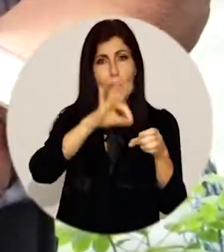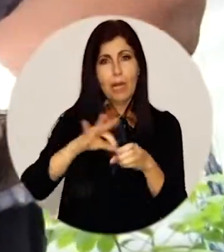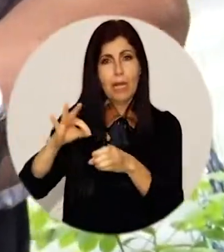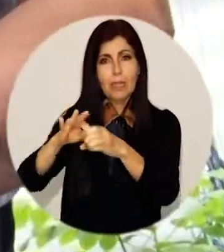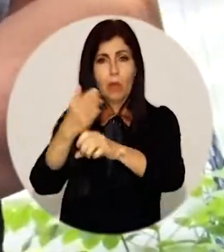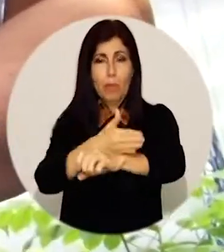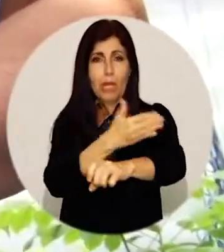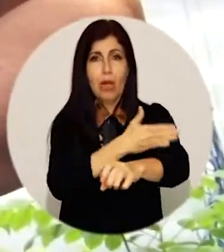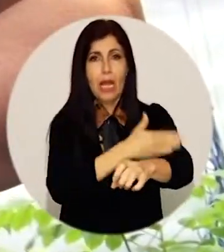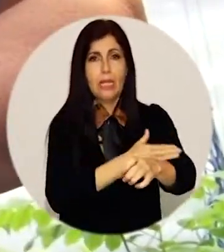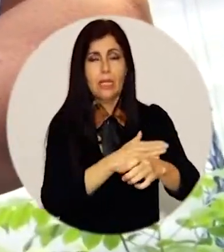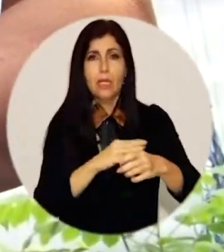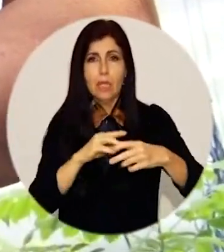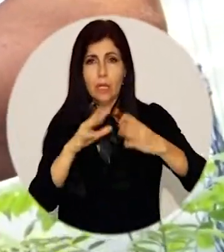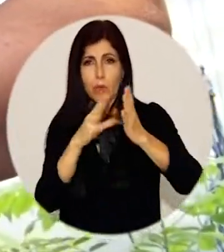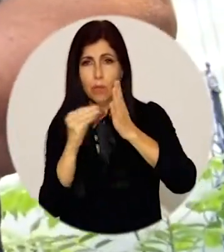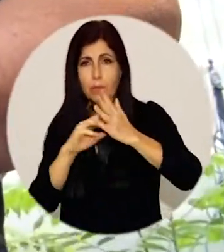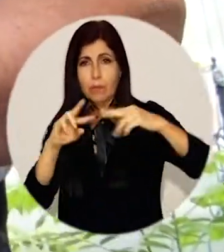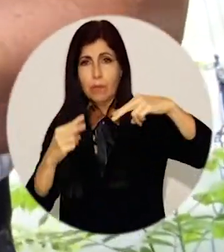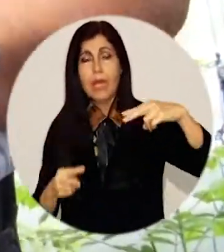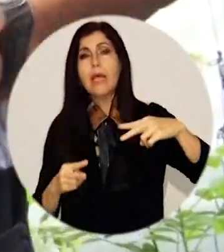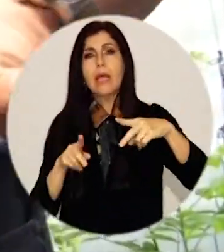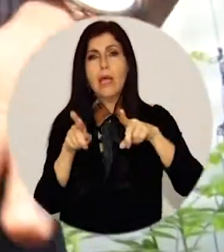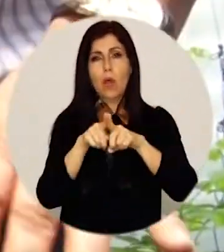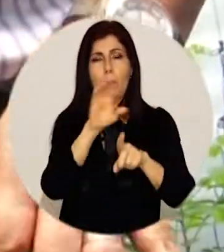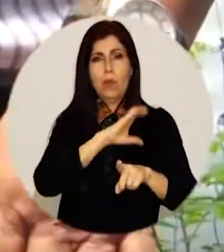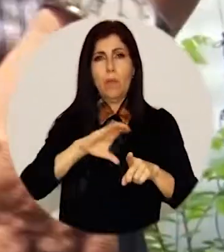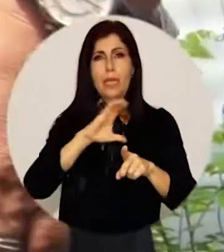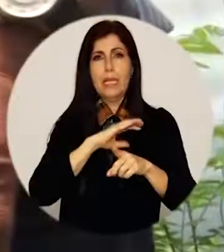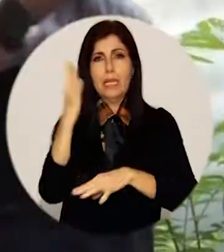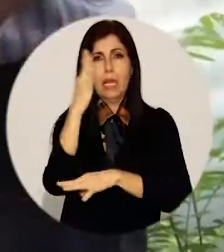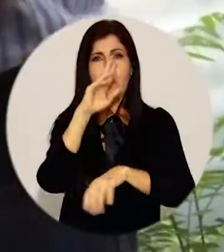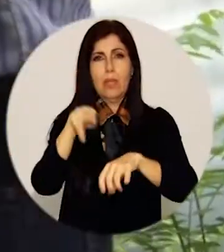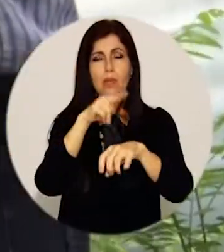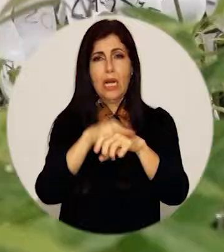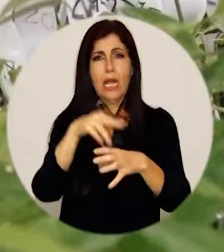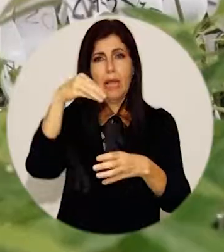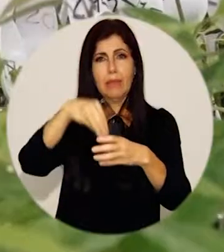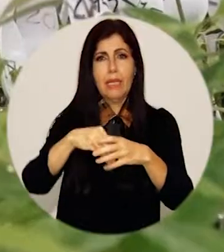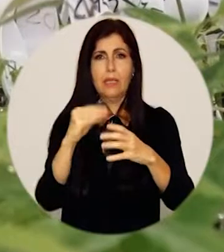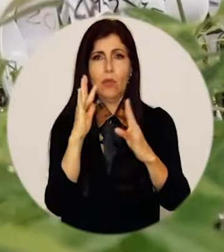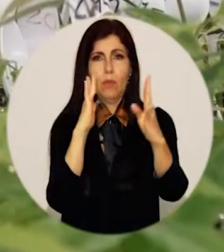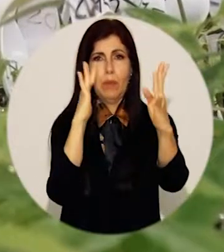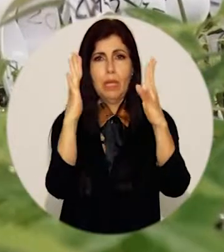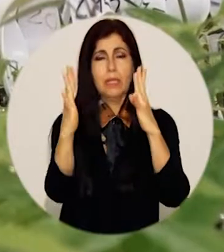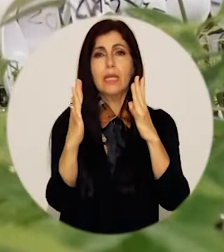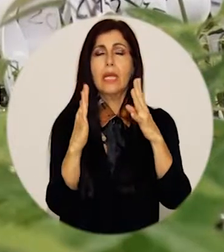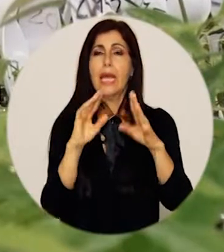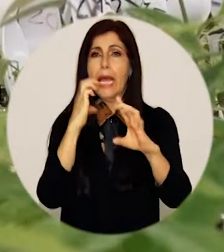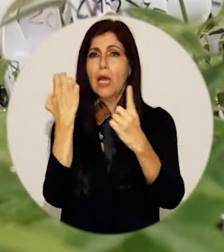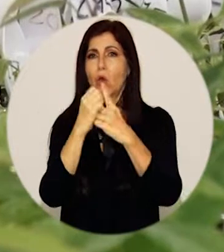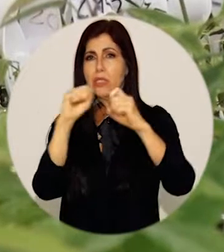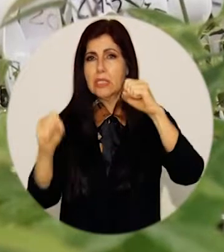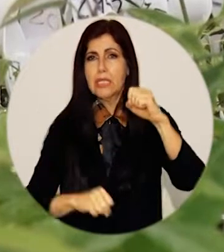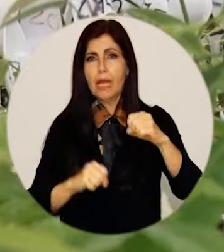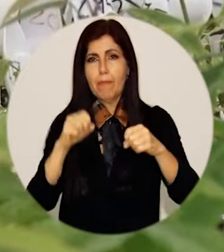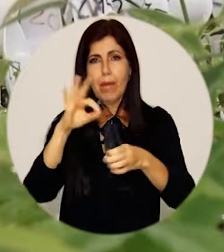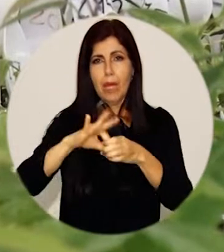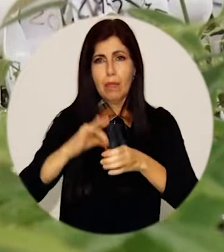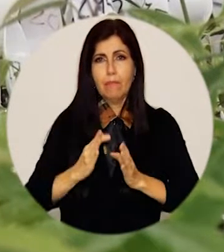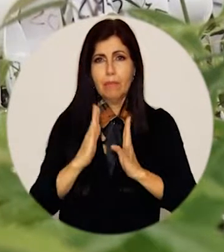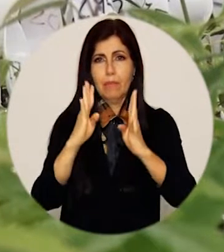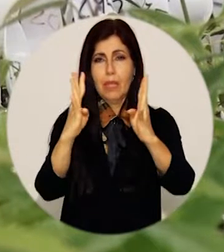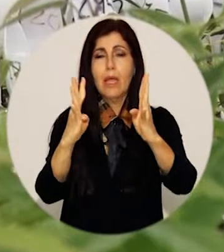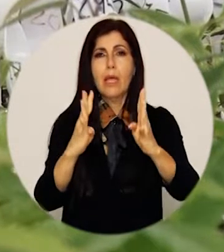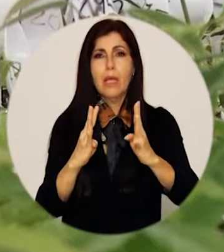mejoradas, clonales, comportamiento de especies nativas en plantaciones forestales, ecosistemas plantados, relación